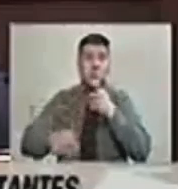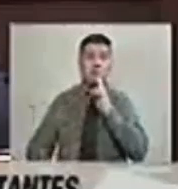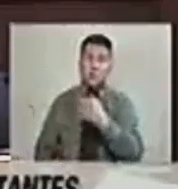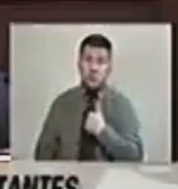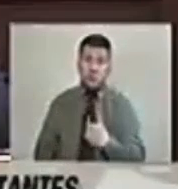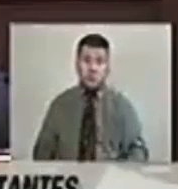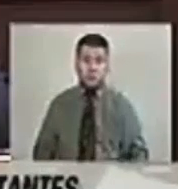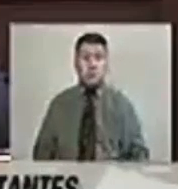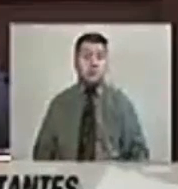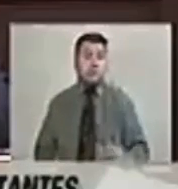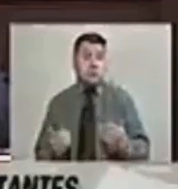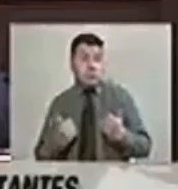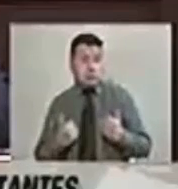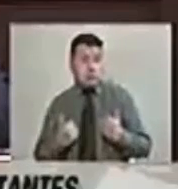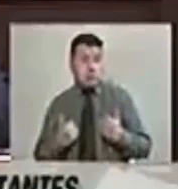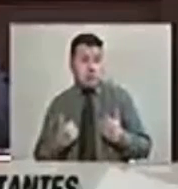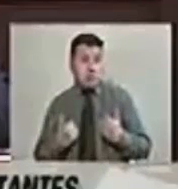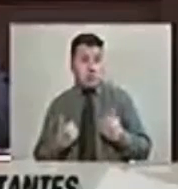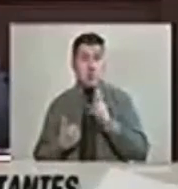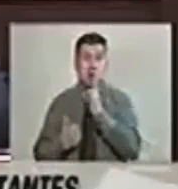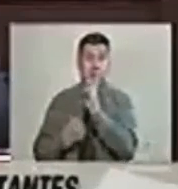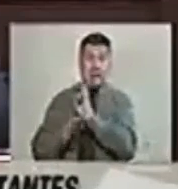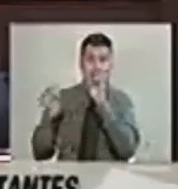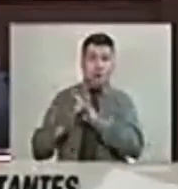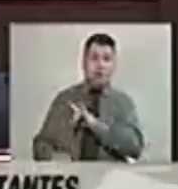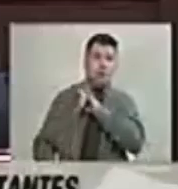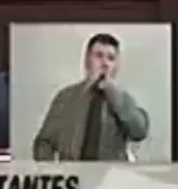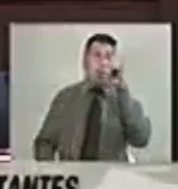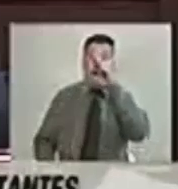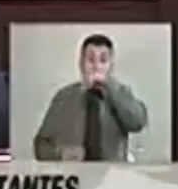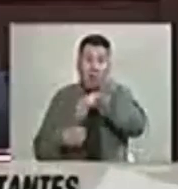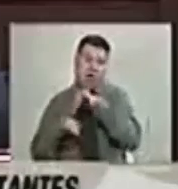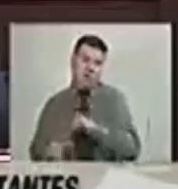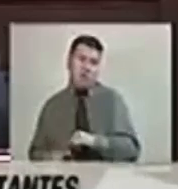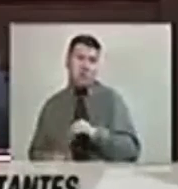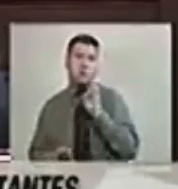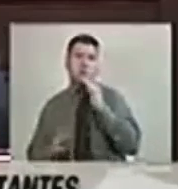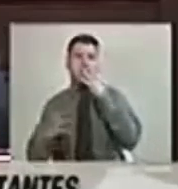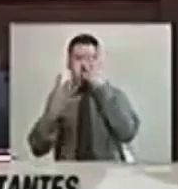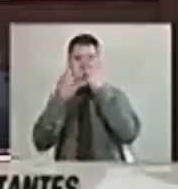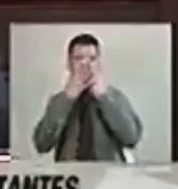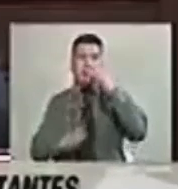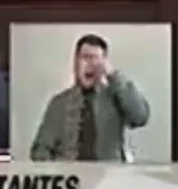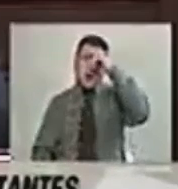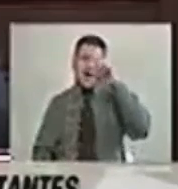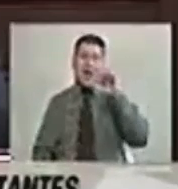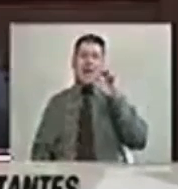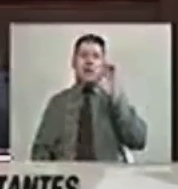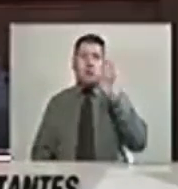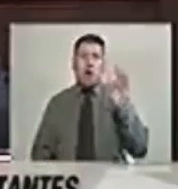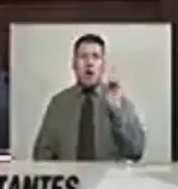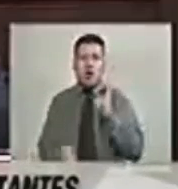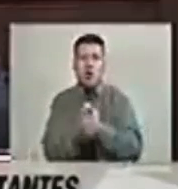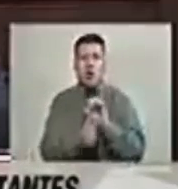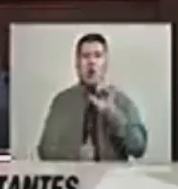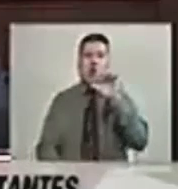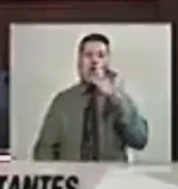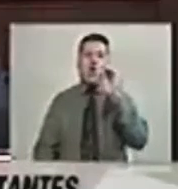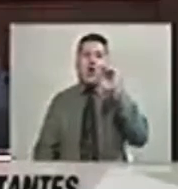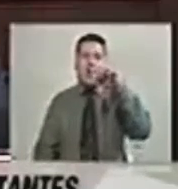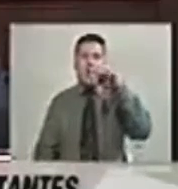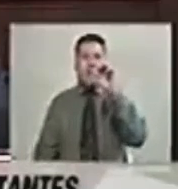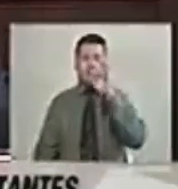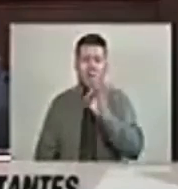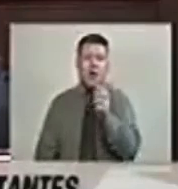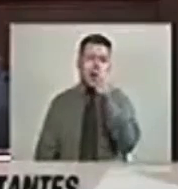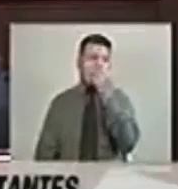Si yo no hubiese salido de Venezuela, yo estuviera hoy en la celda con Leopoldo López y tuviera hoy casi 3 años